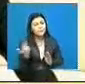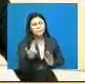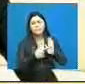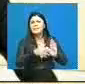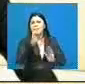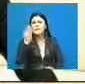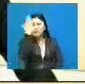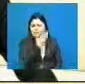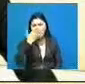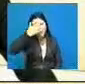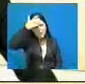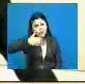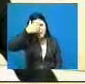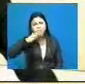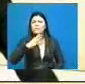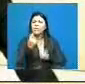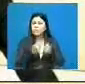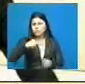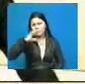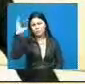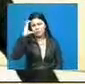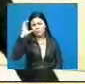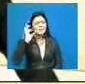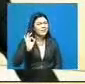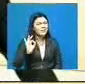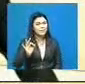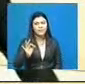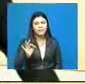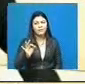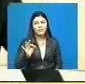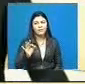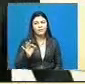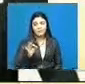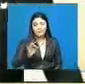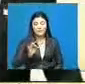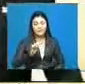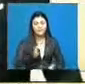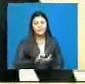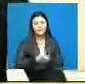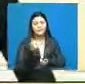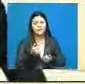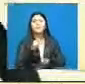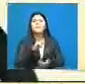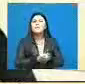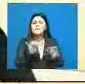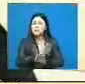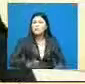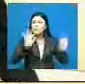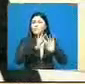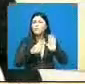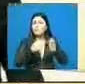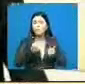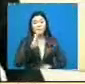las evaluaciones que se hacen de la economía colombiana. Y una fortaleza que tiene la impronta